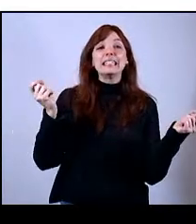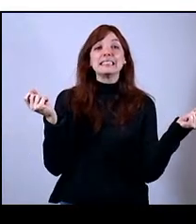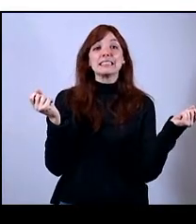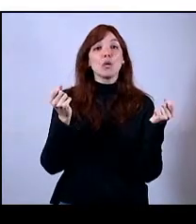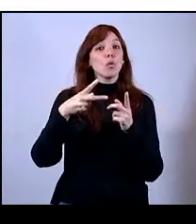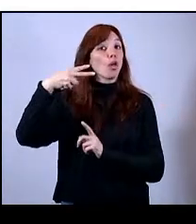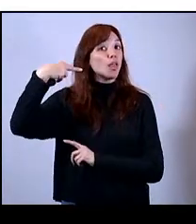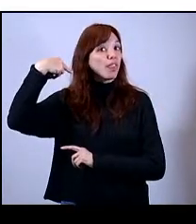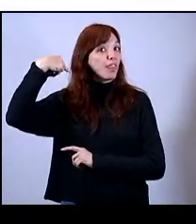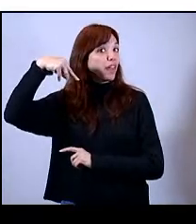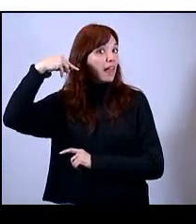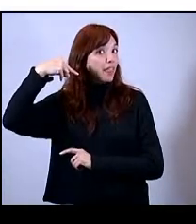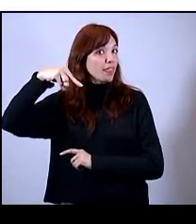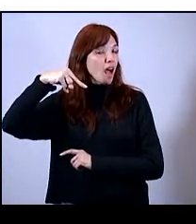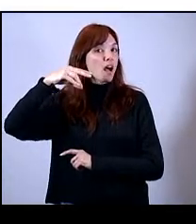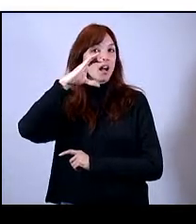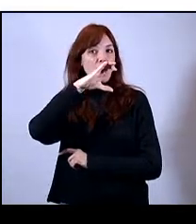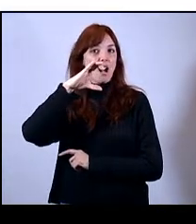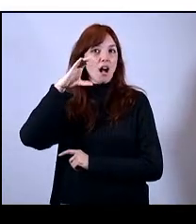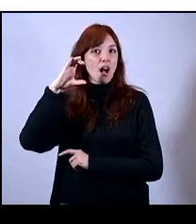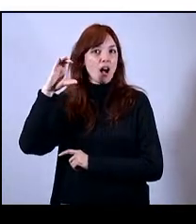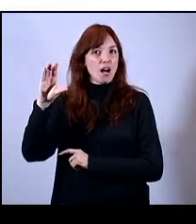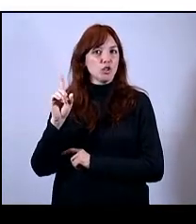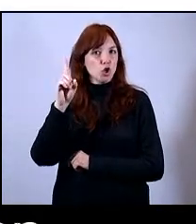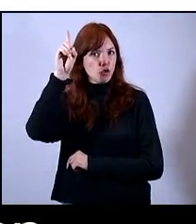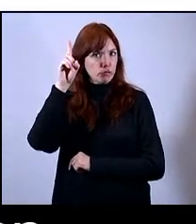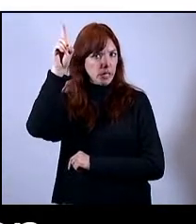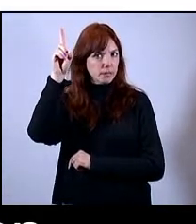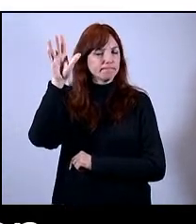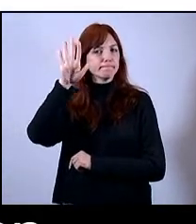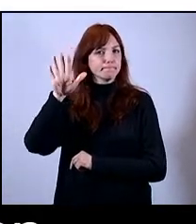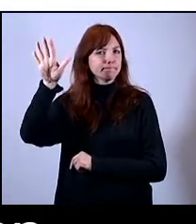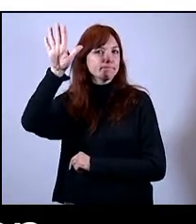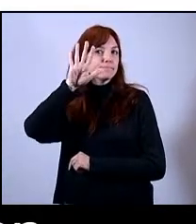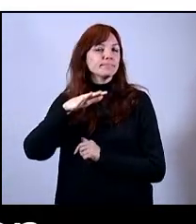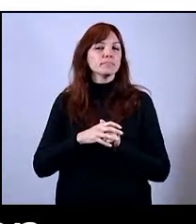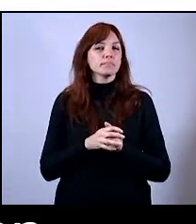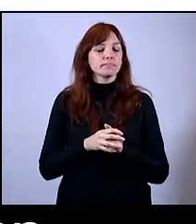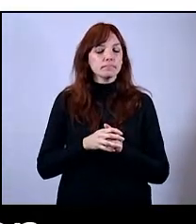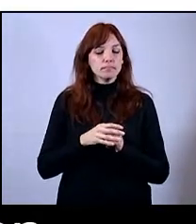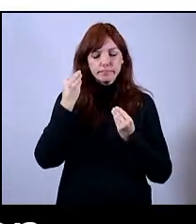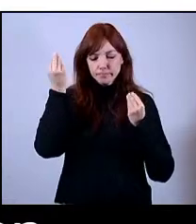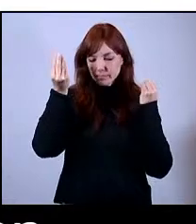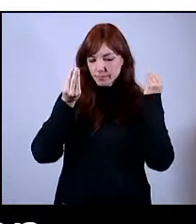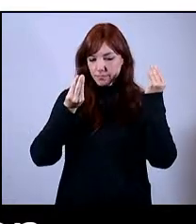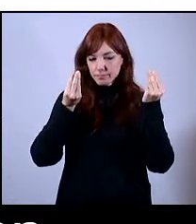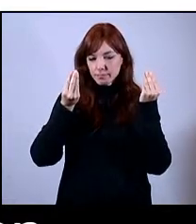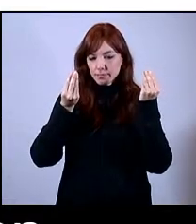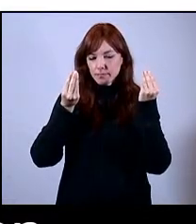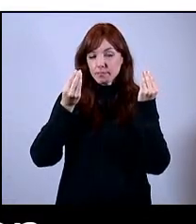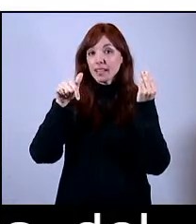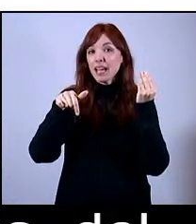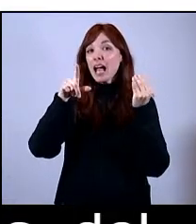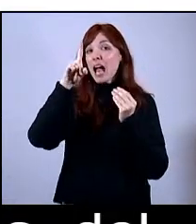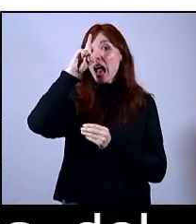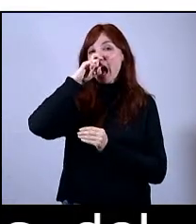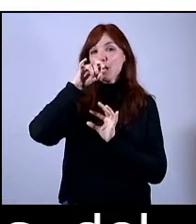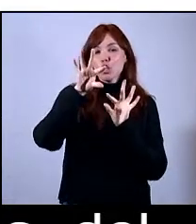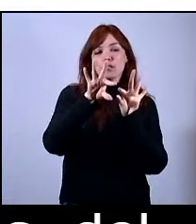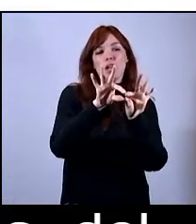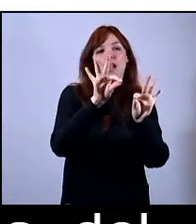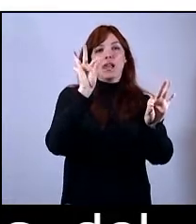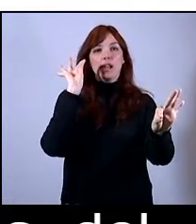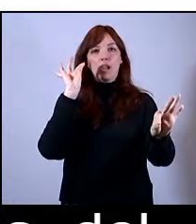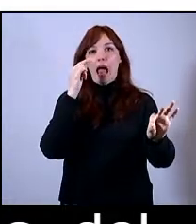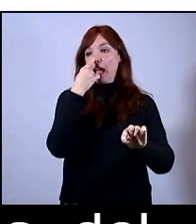de la provincia de Cáceres, del norte de Cáceres, cómo se puede coger como año de referencia el año pasado